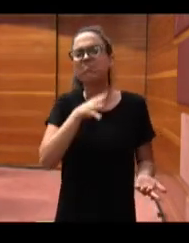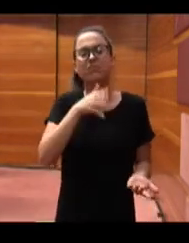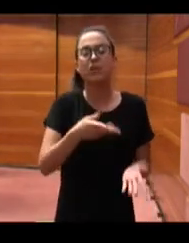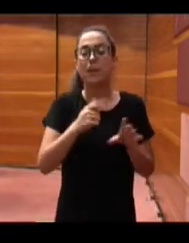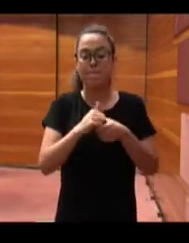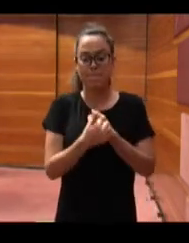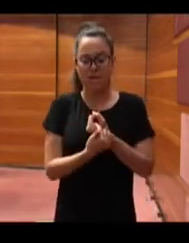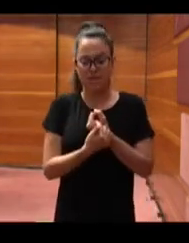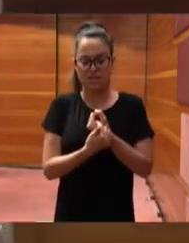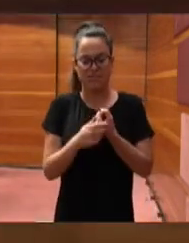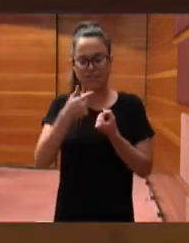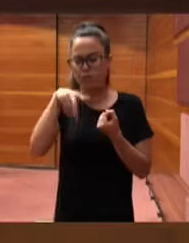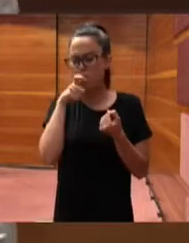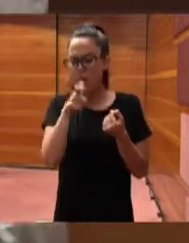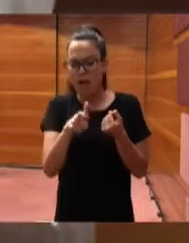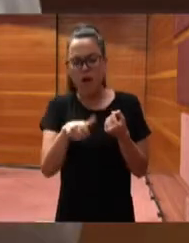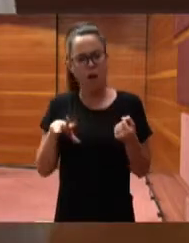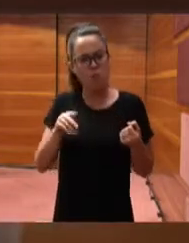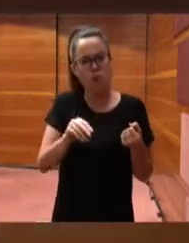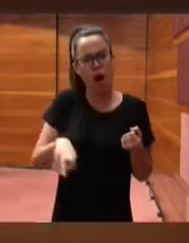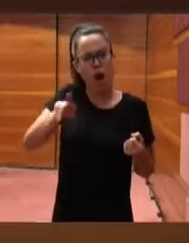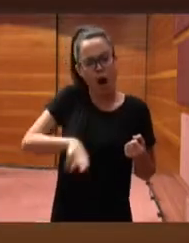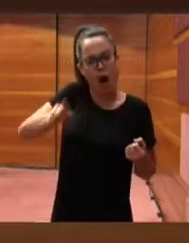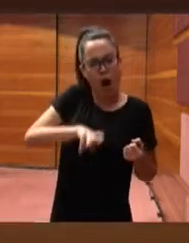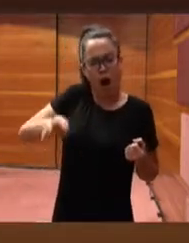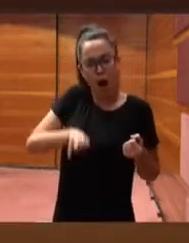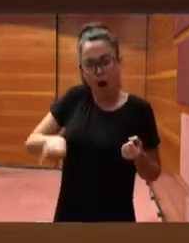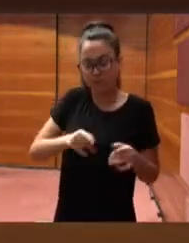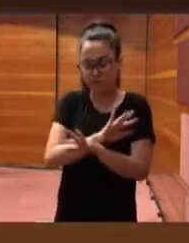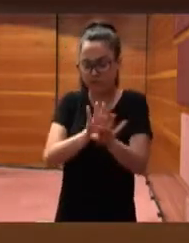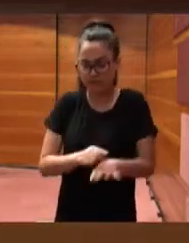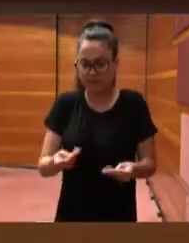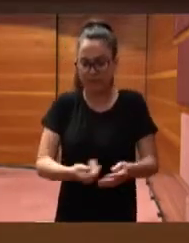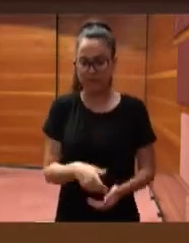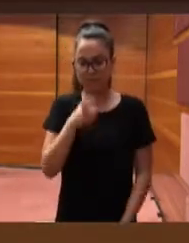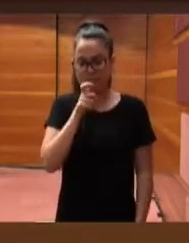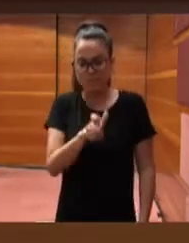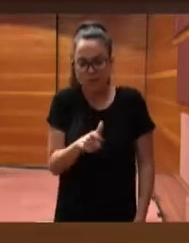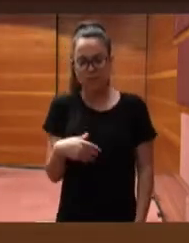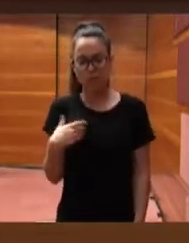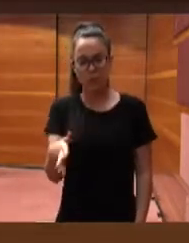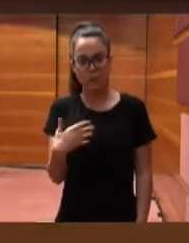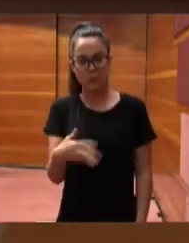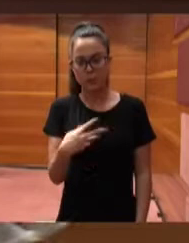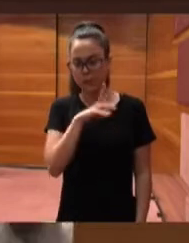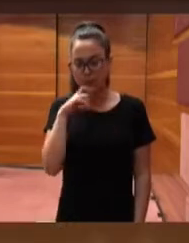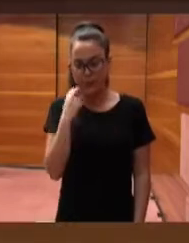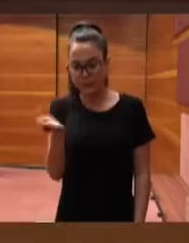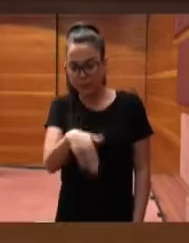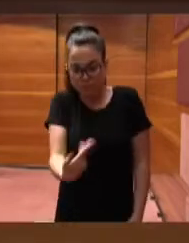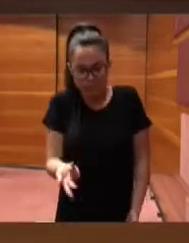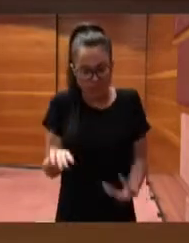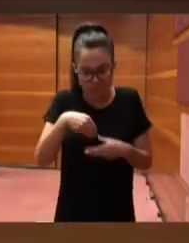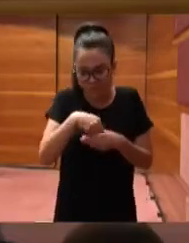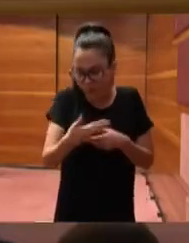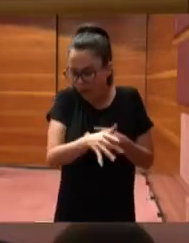participación seguramente la hemos manoseado tanto que está quedando demasiado fofa. No sabemos hasta dónde llega, qué incluye,